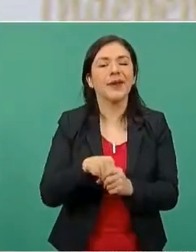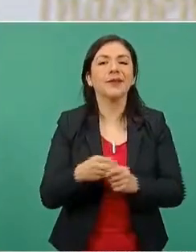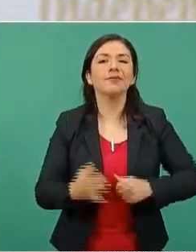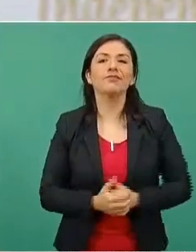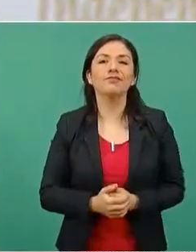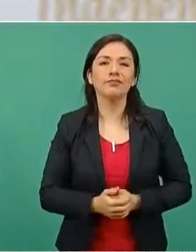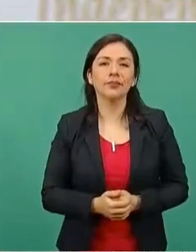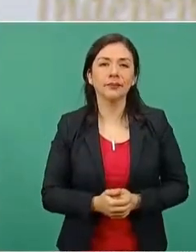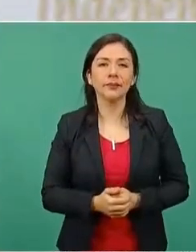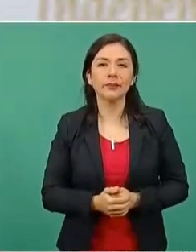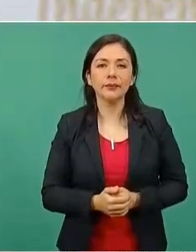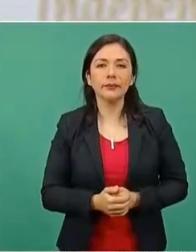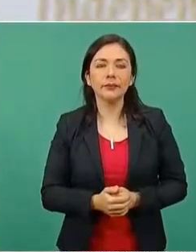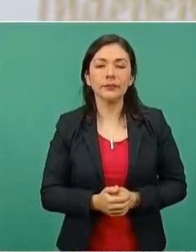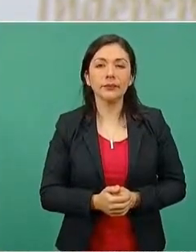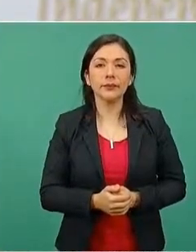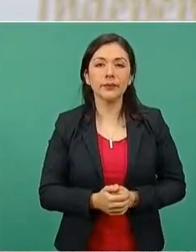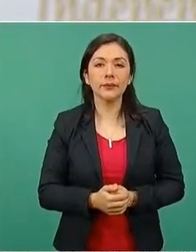porque